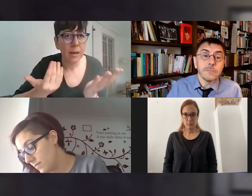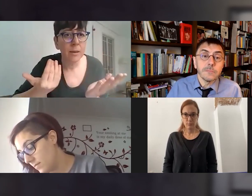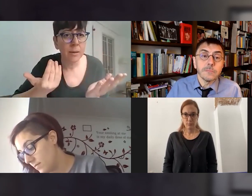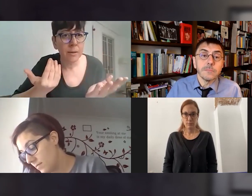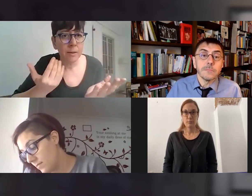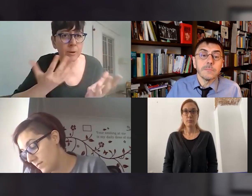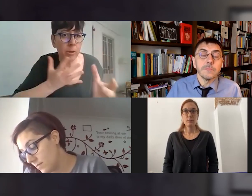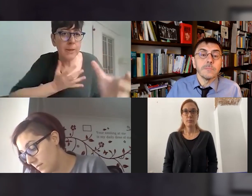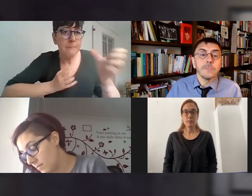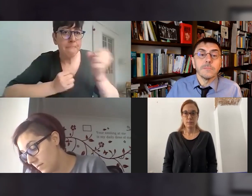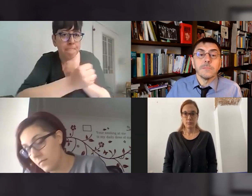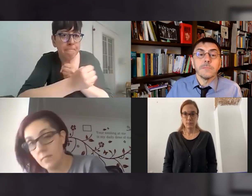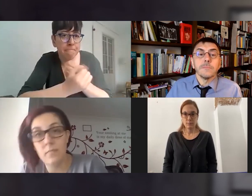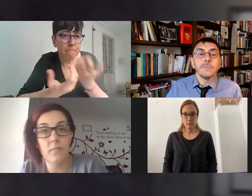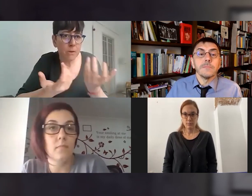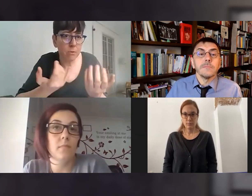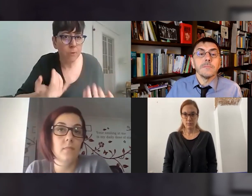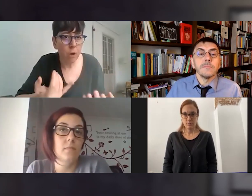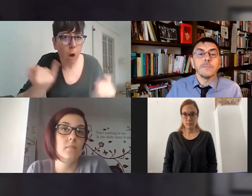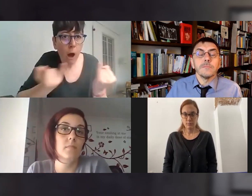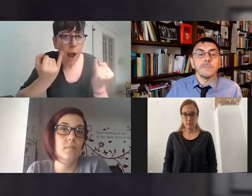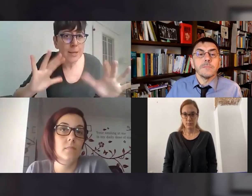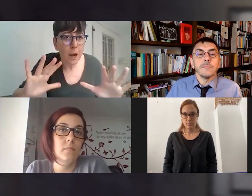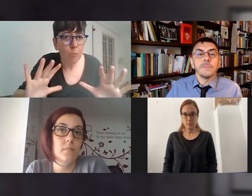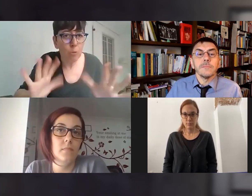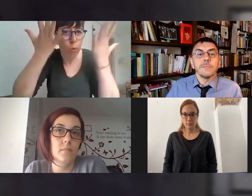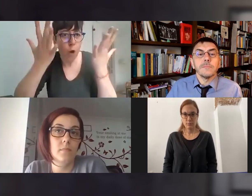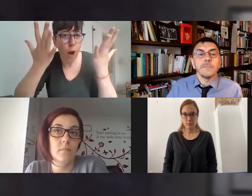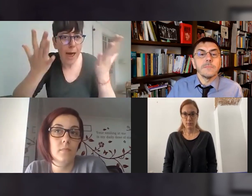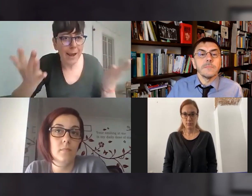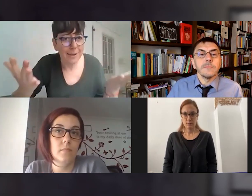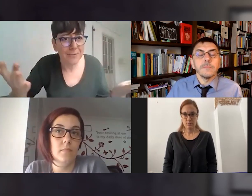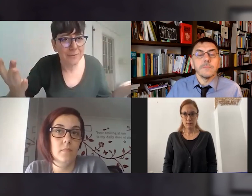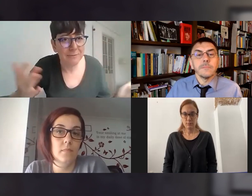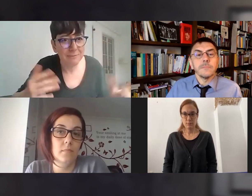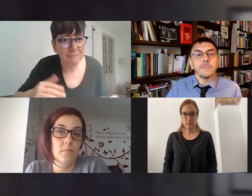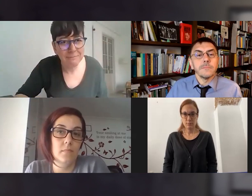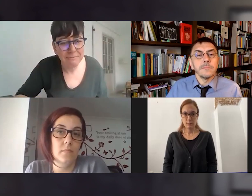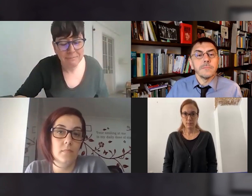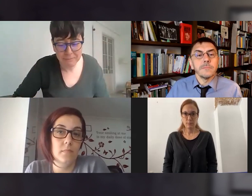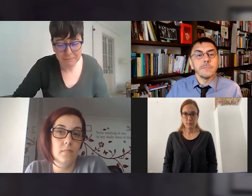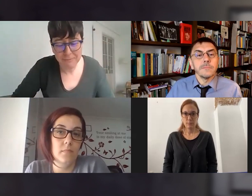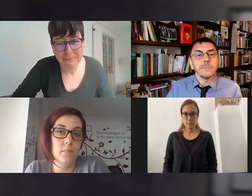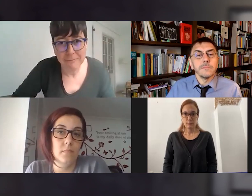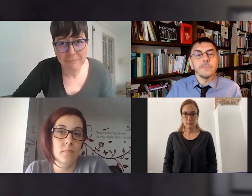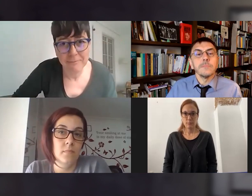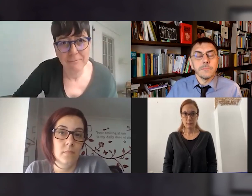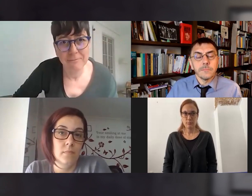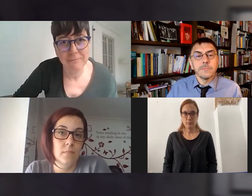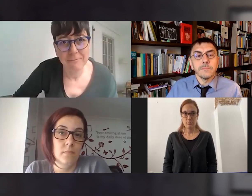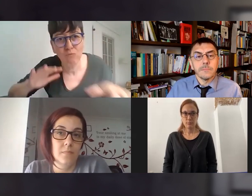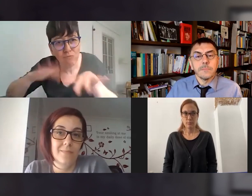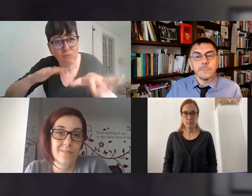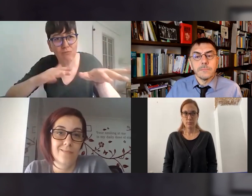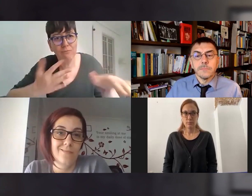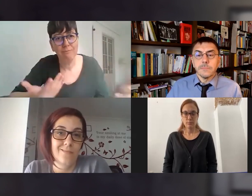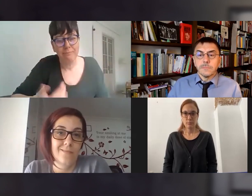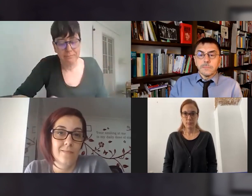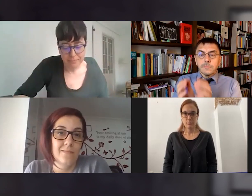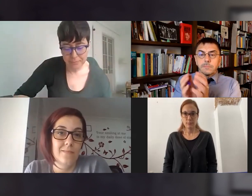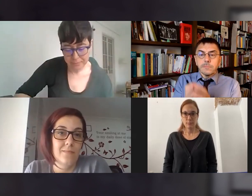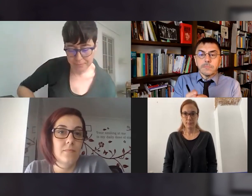en la Comunidad Valenciana se han cometido despidos y tenemos que tener también un poco, hacer un ejercicio de empatía y estar a su lado.